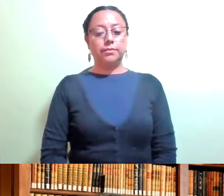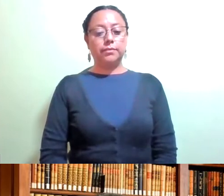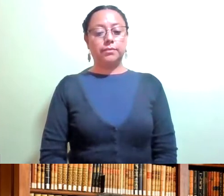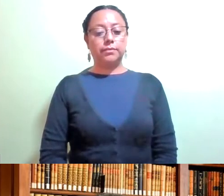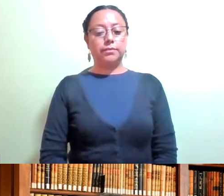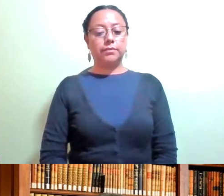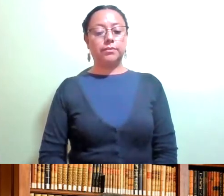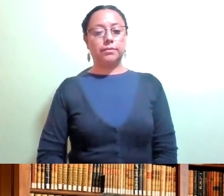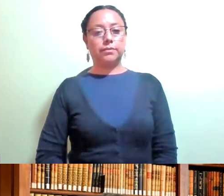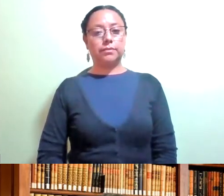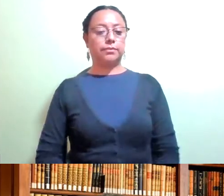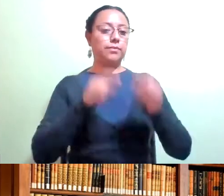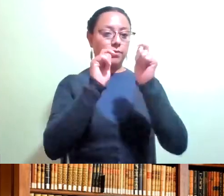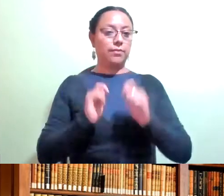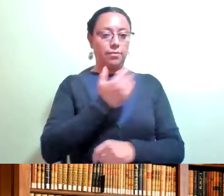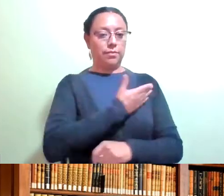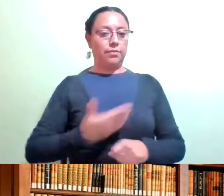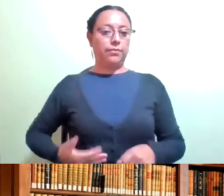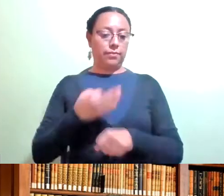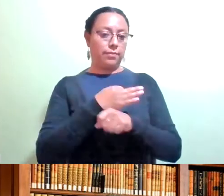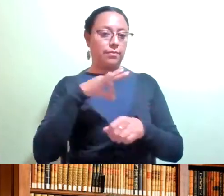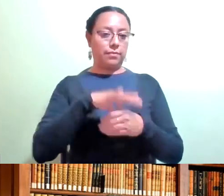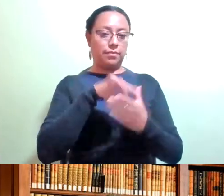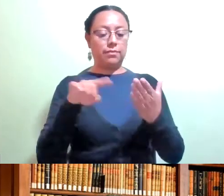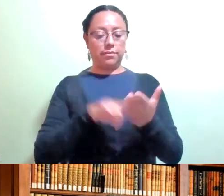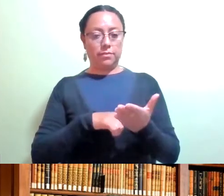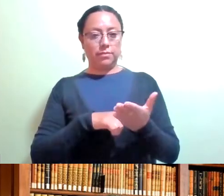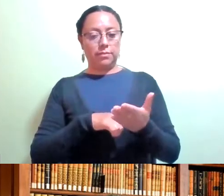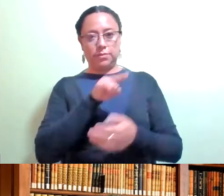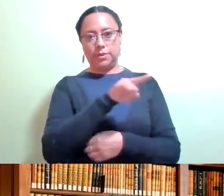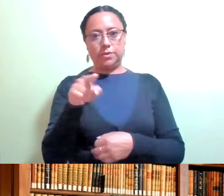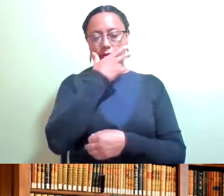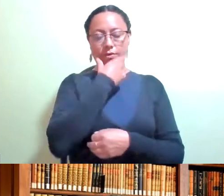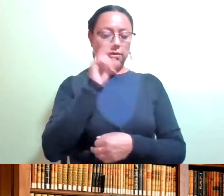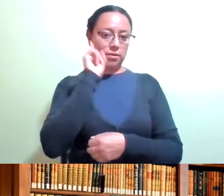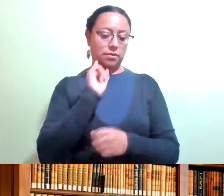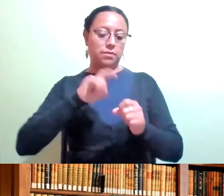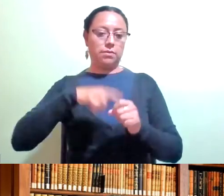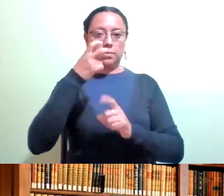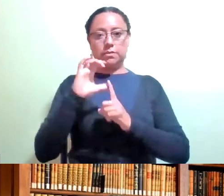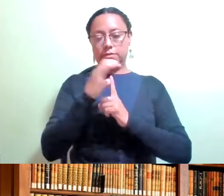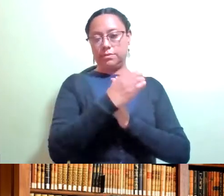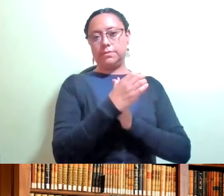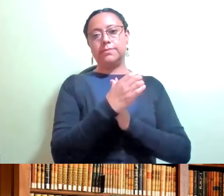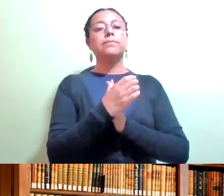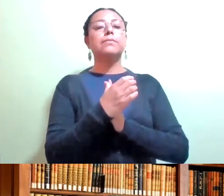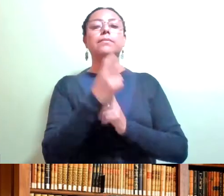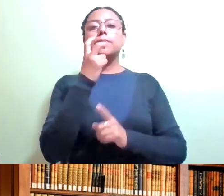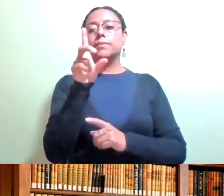Por instrucciones de la presidencia, se somete a consideración de las y los diputados integrantes de esta comisión el presente